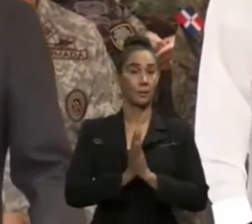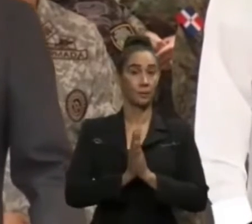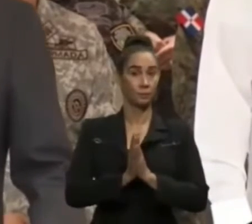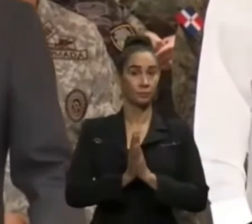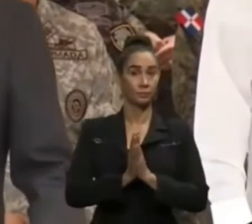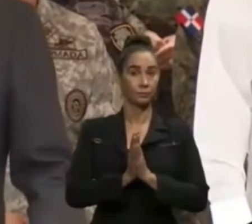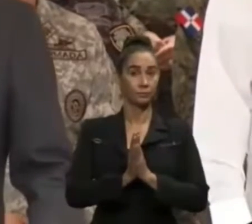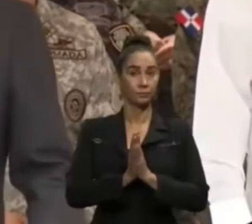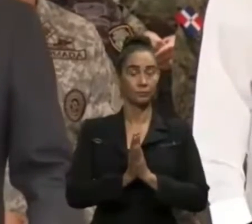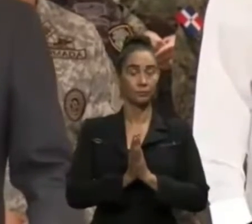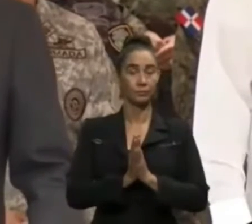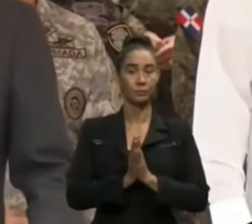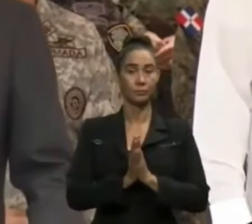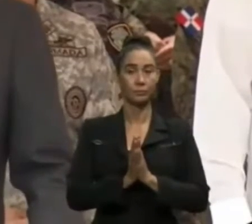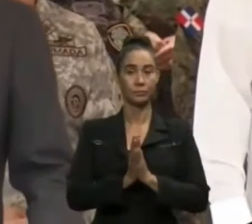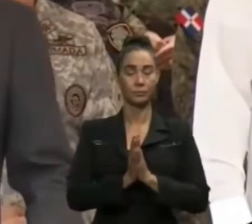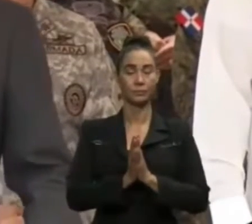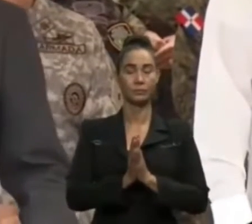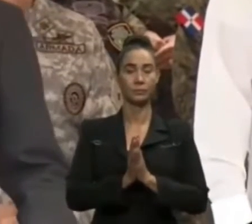a aquellos